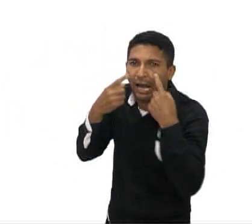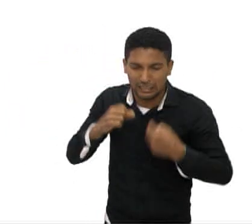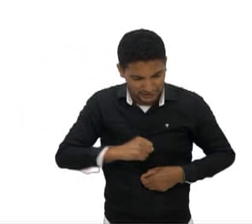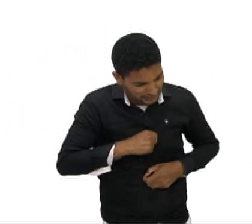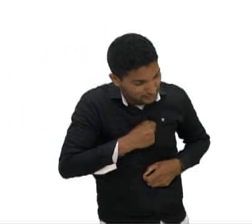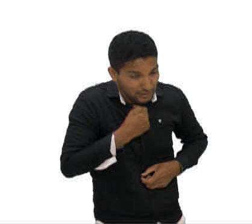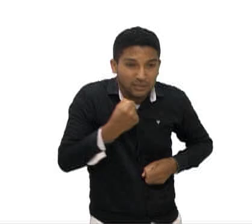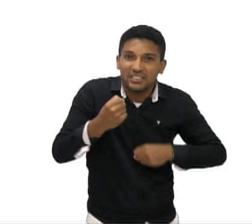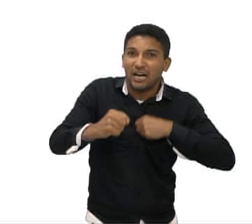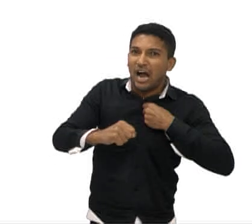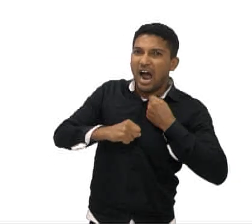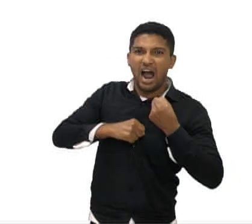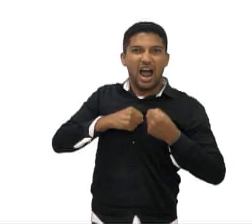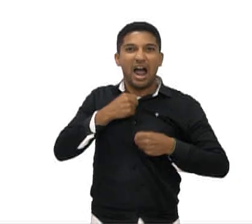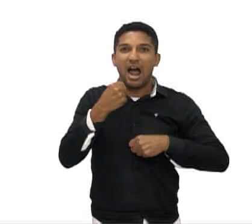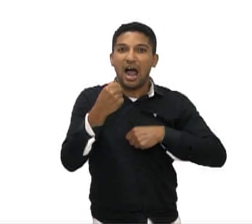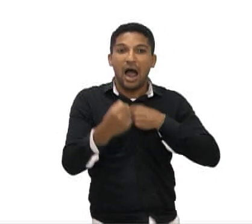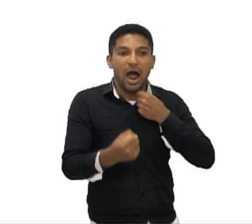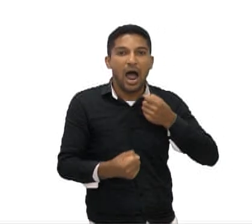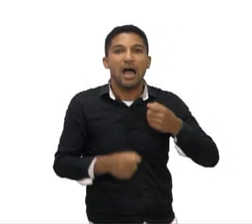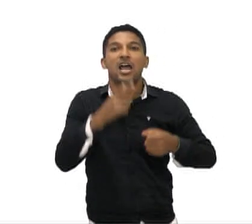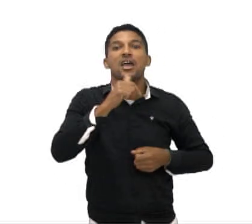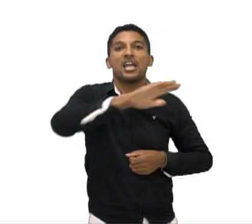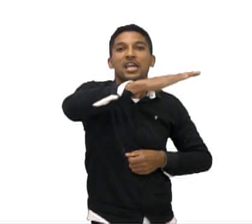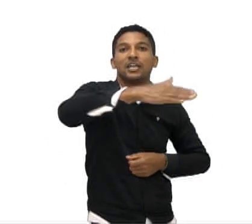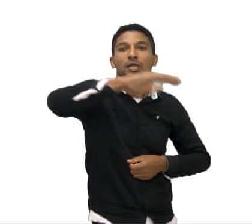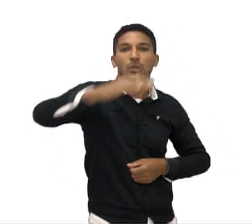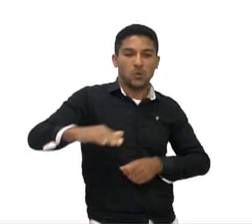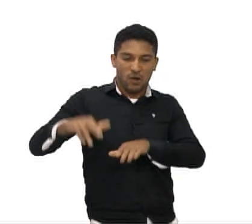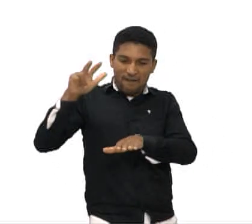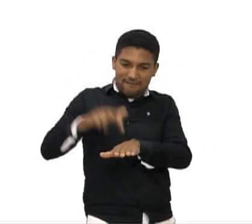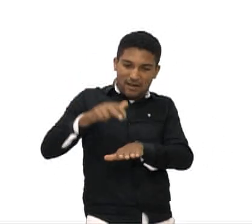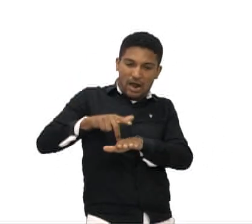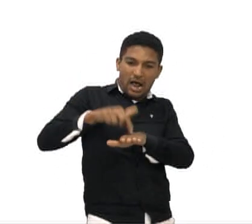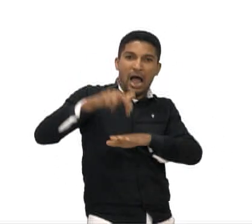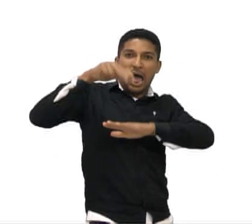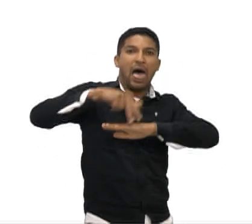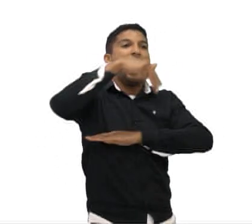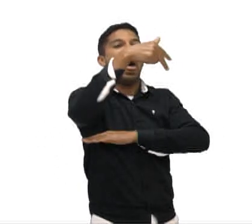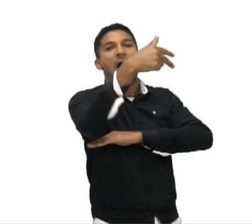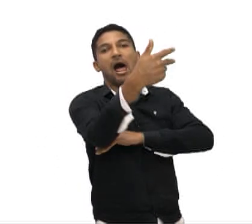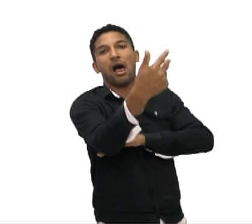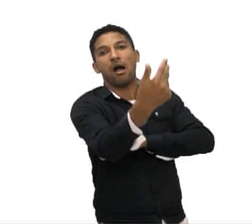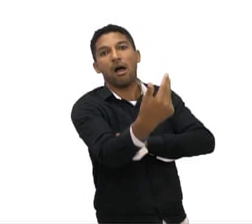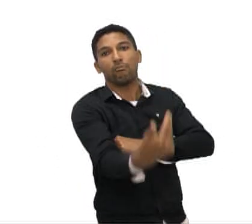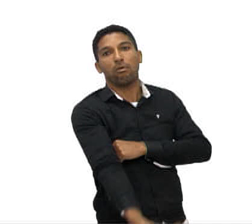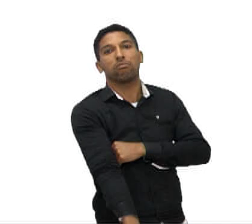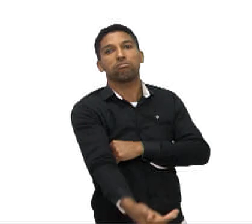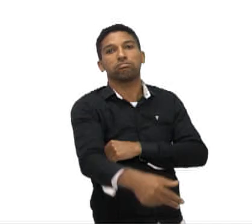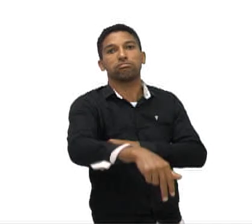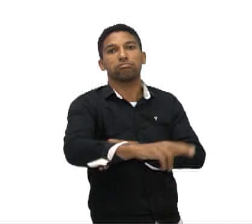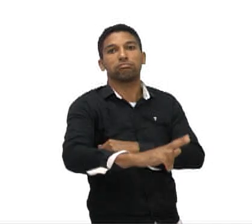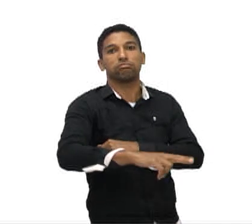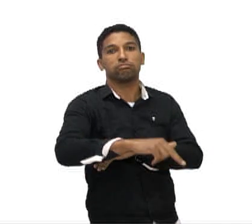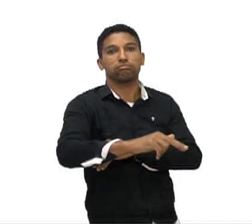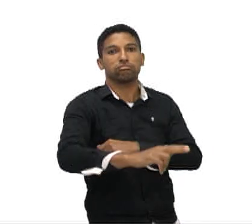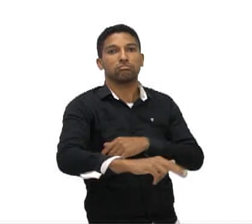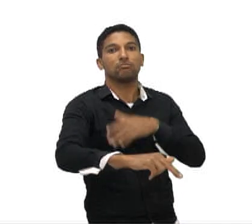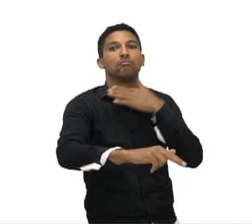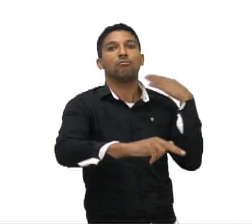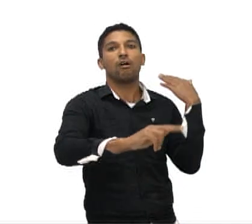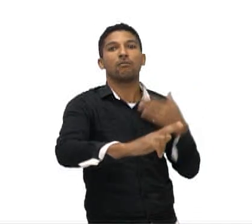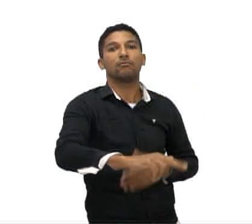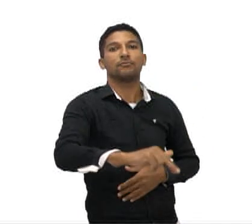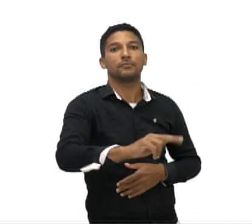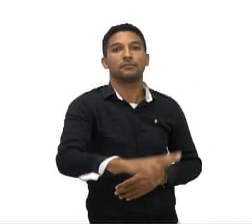el río. De ese día, se escucha el lamento desgarrador y